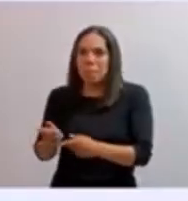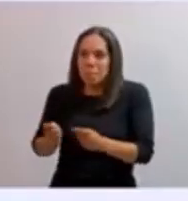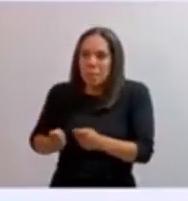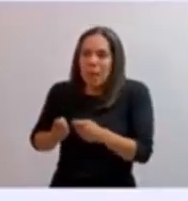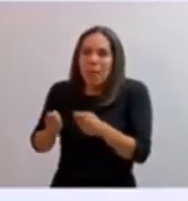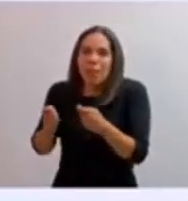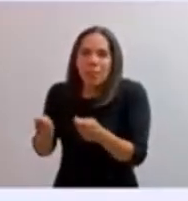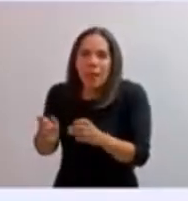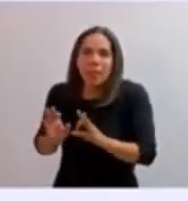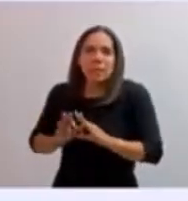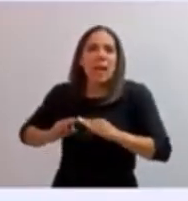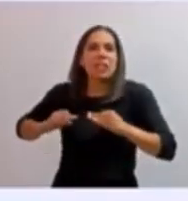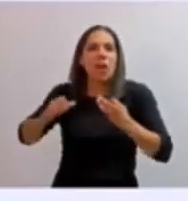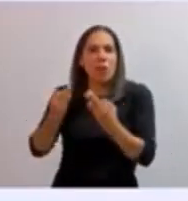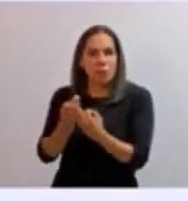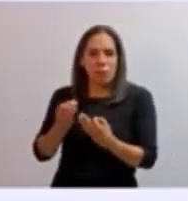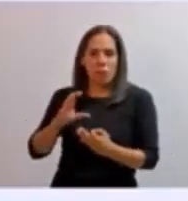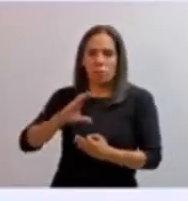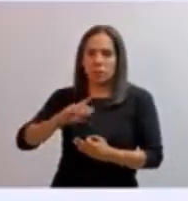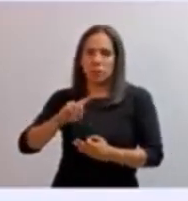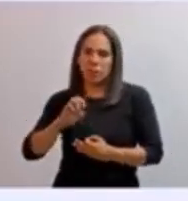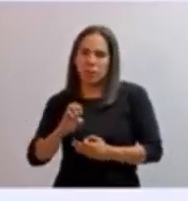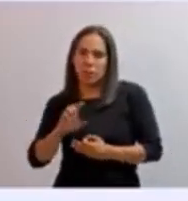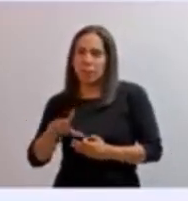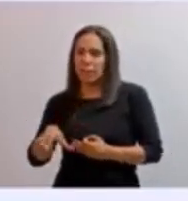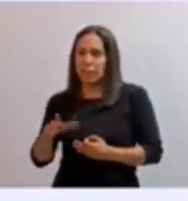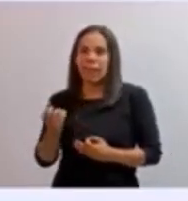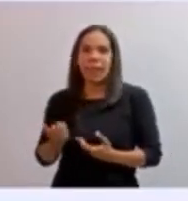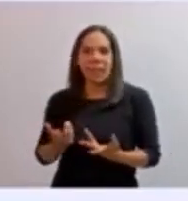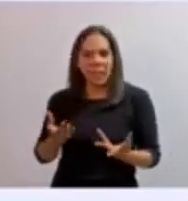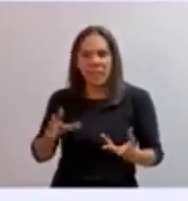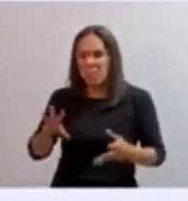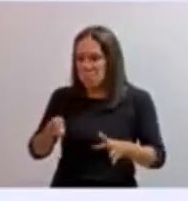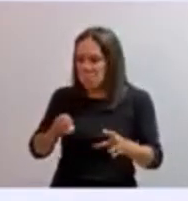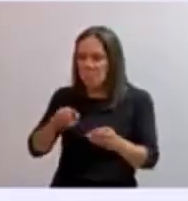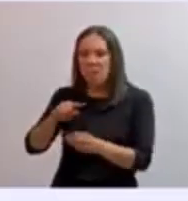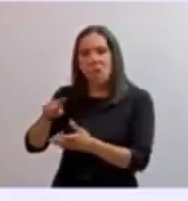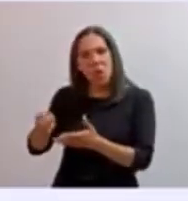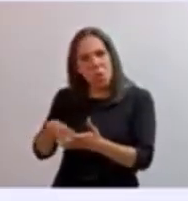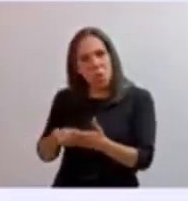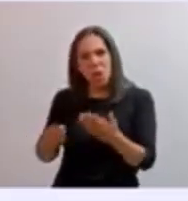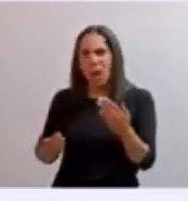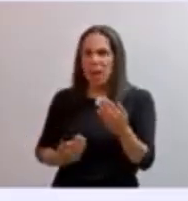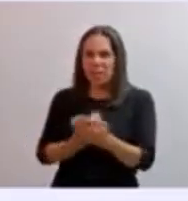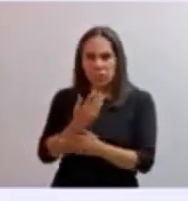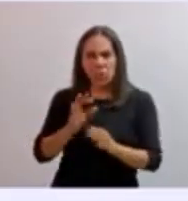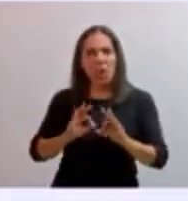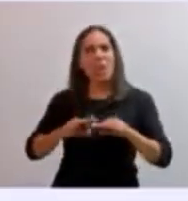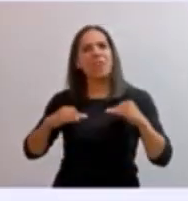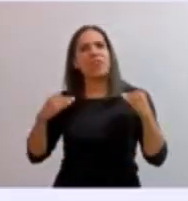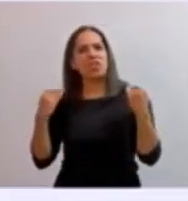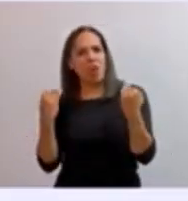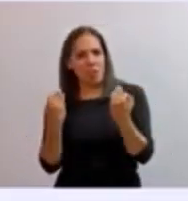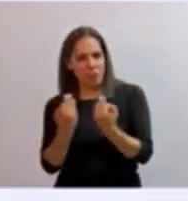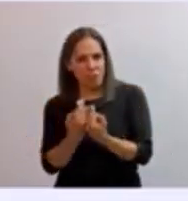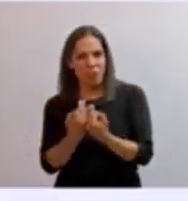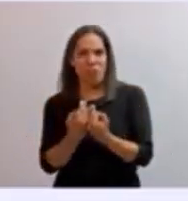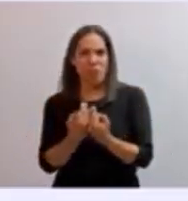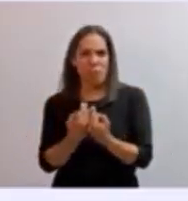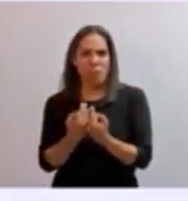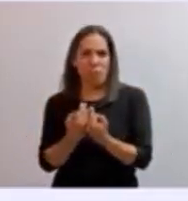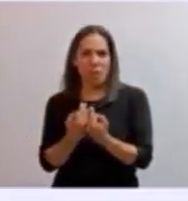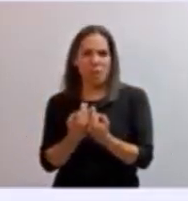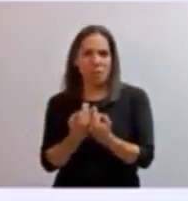propuesta el Consejo Técnico ha recuperado mucho estos espacios en donde se les permita el